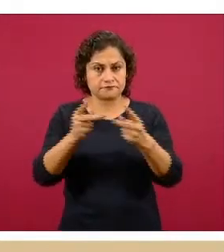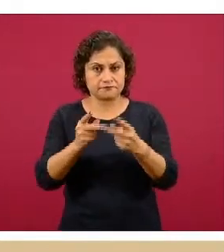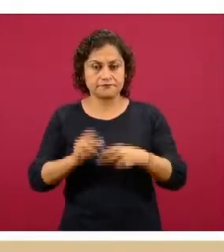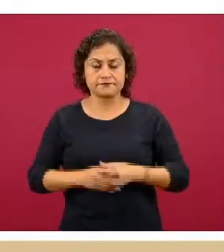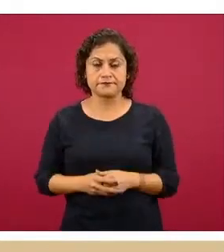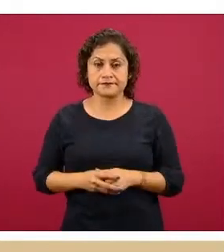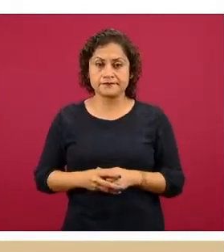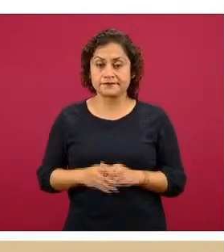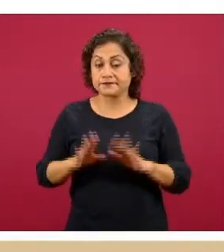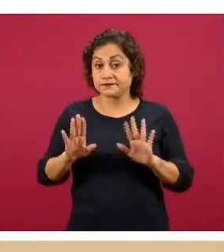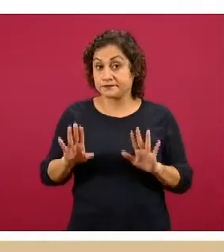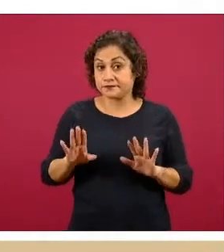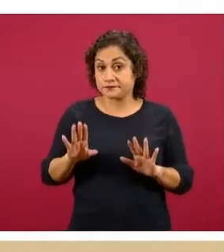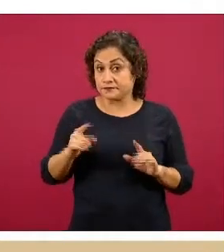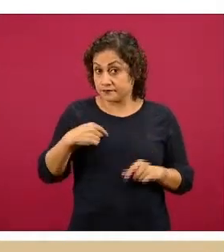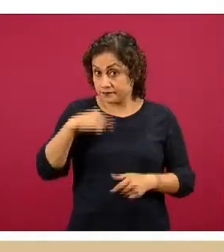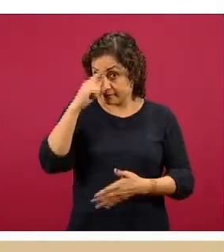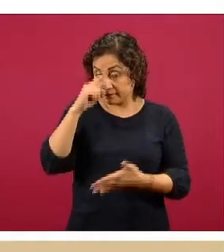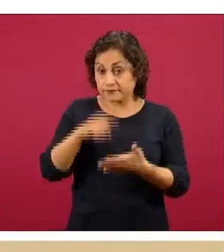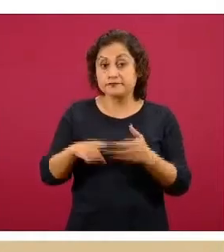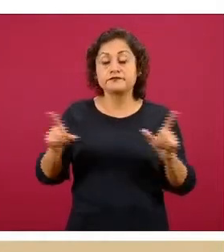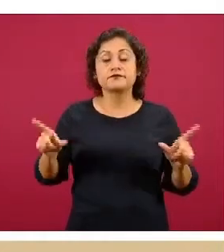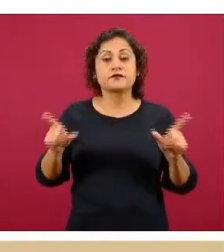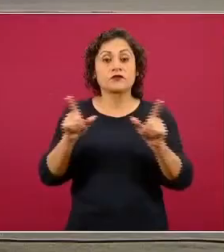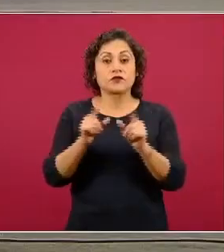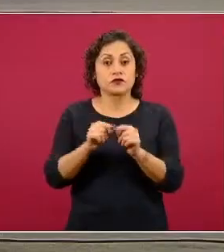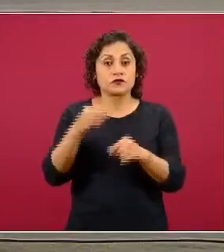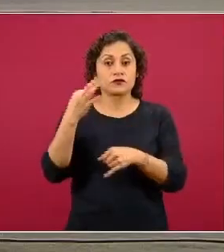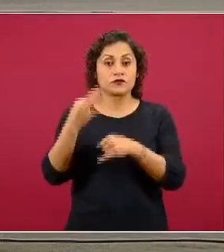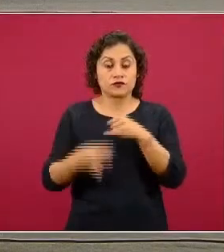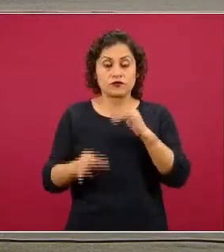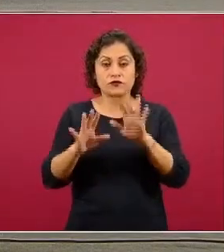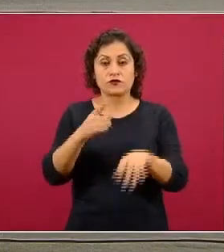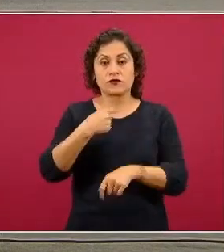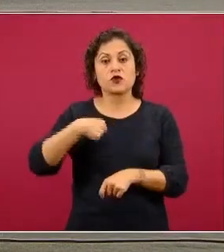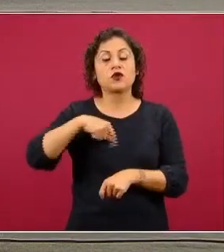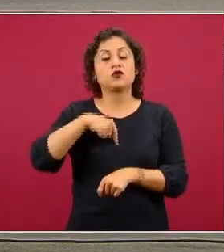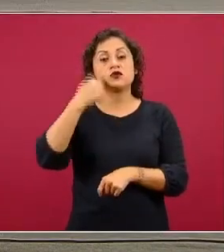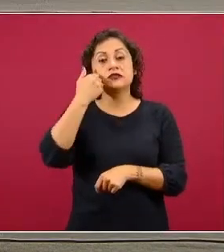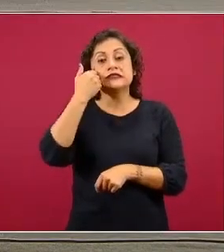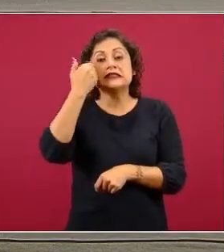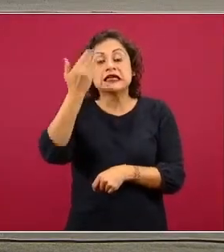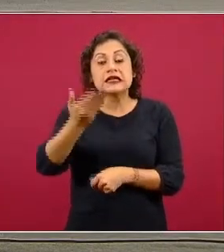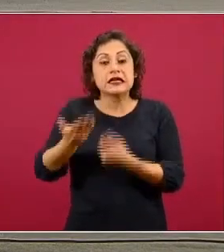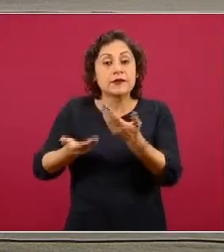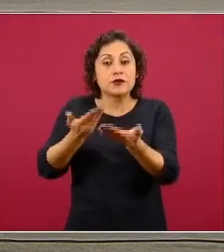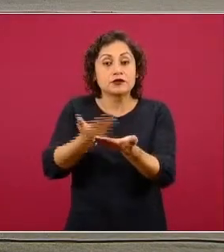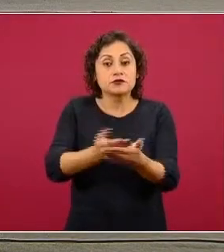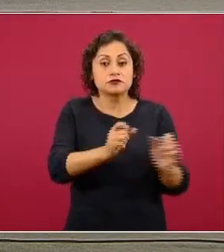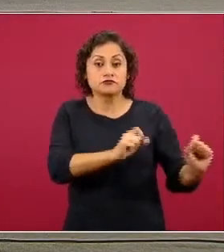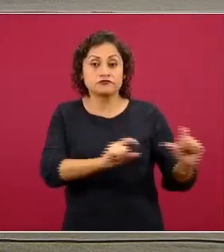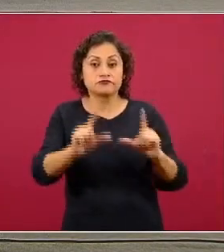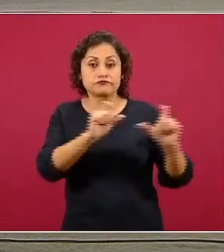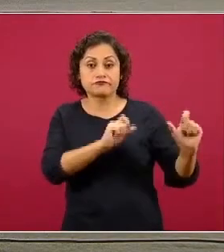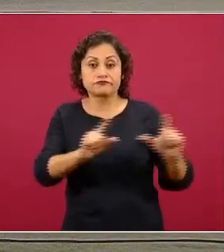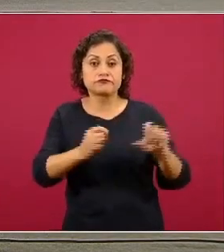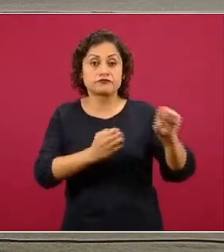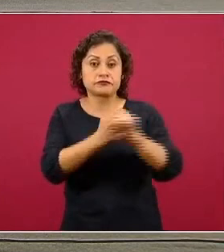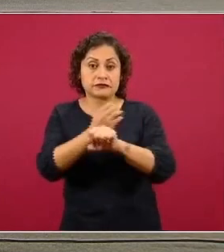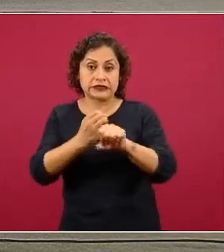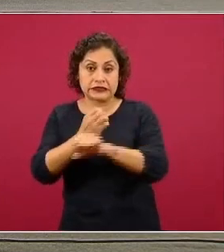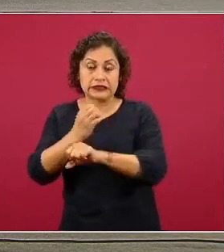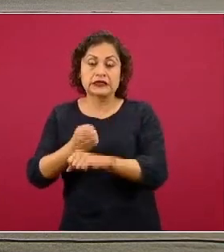esto, creo que es la última, queríamos presentar así el panorama de cada una de las entidades. El